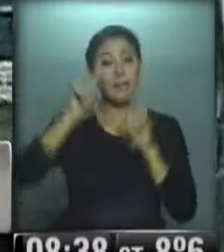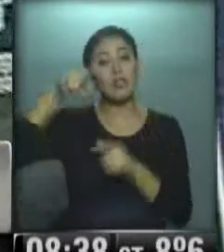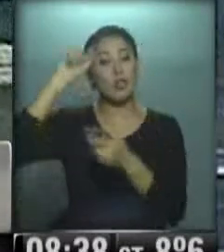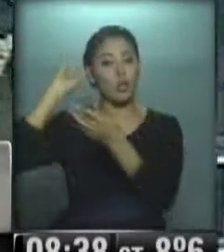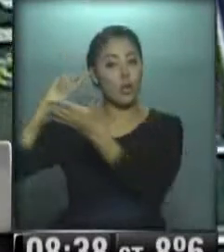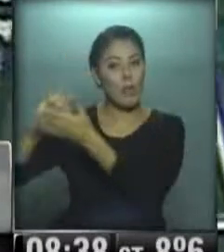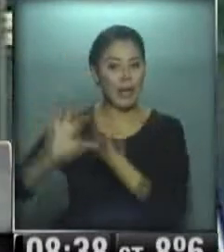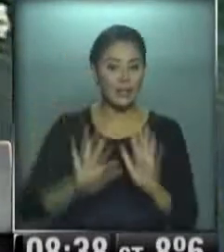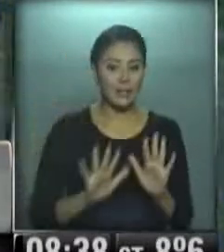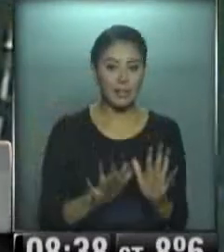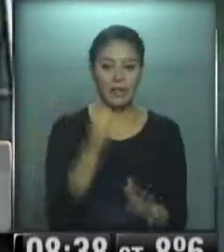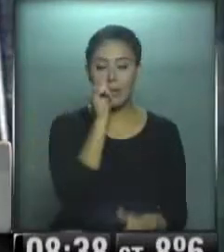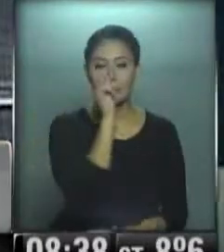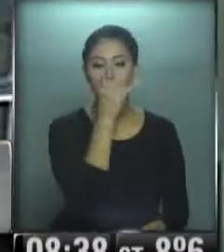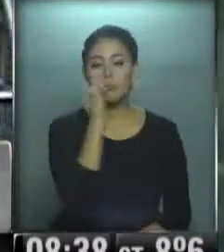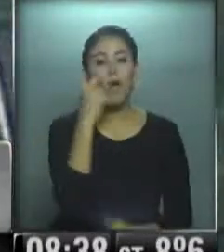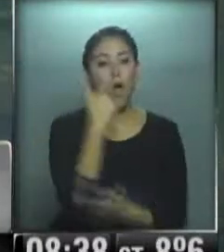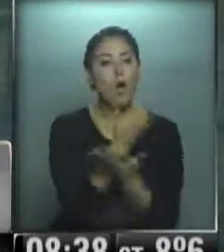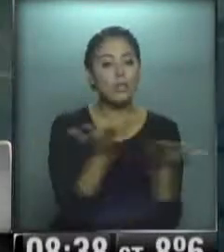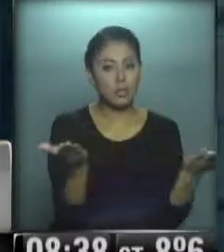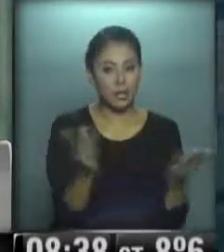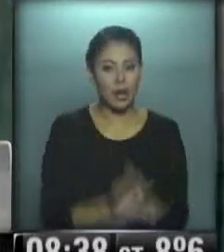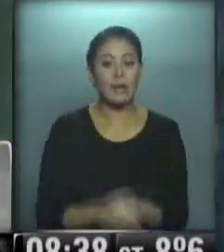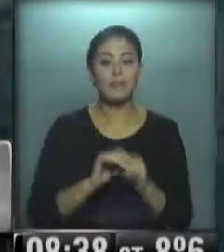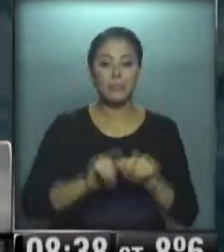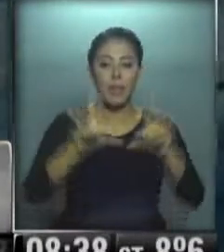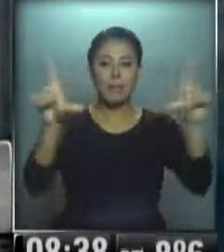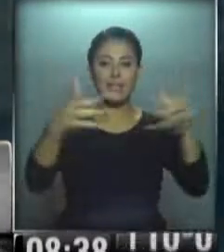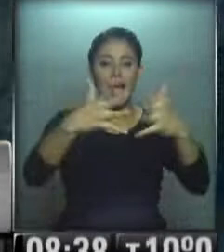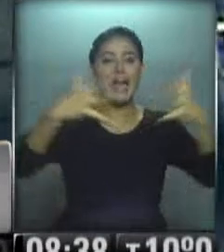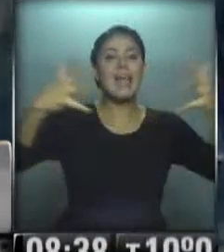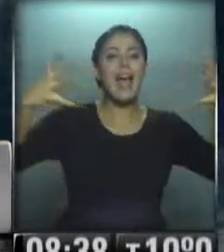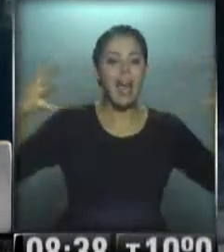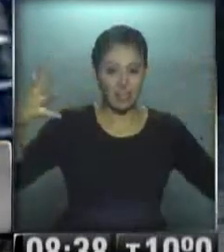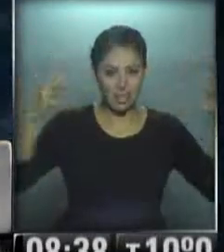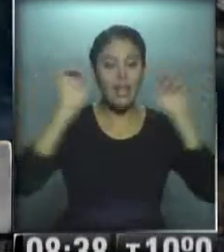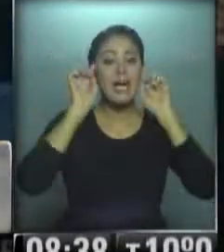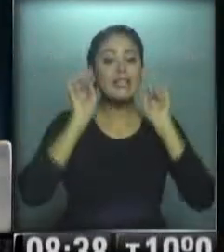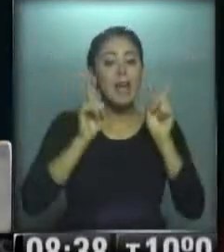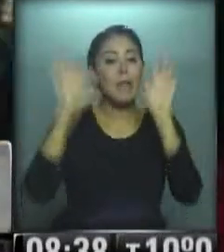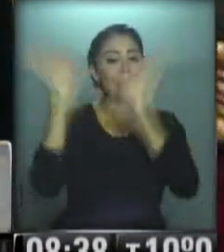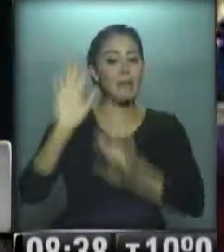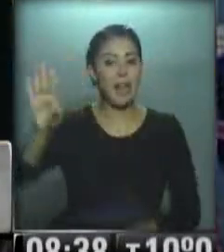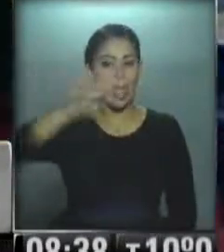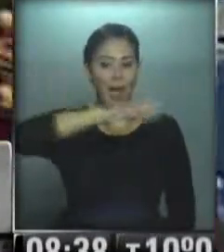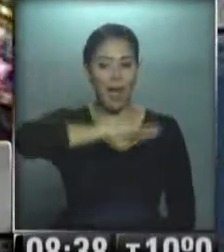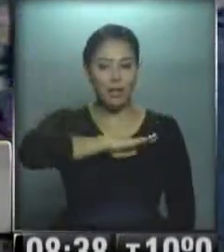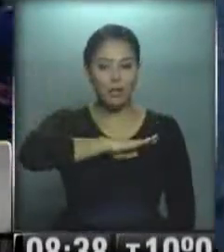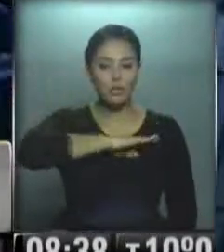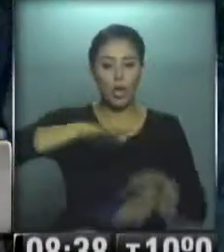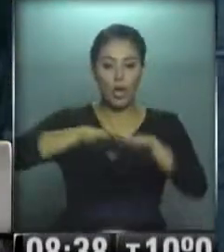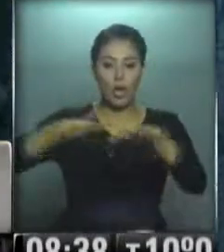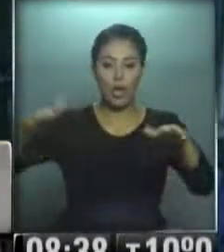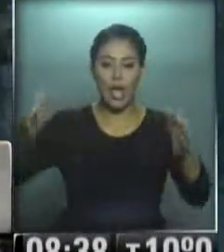también monitoreando lo que ocurre hay una pantalla gigante hay también preparado un acto y un escenario